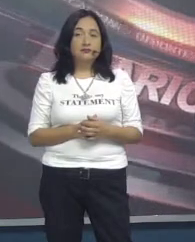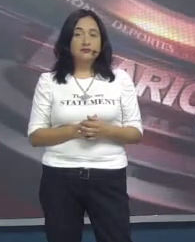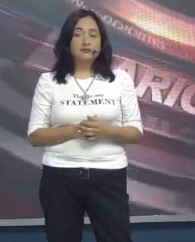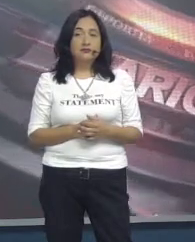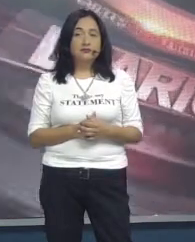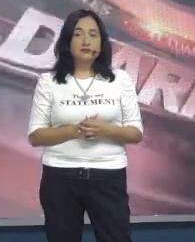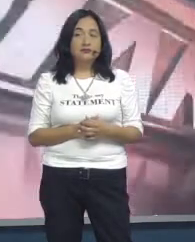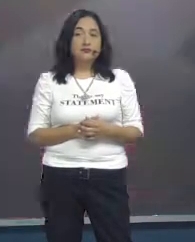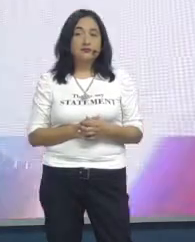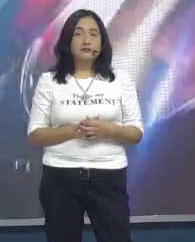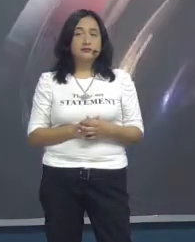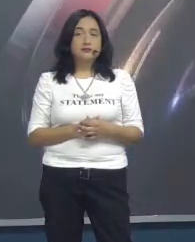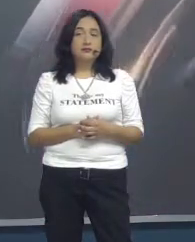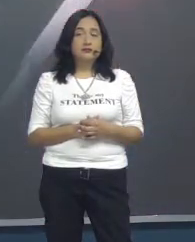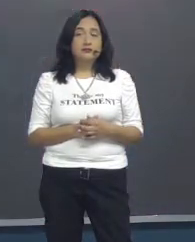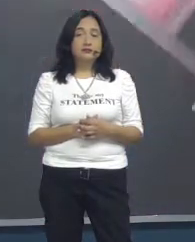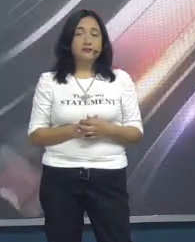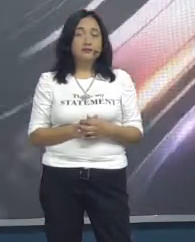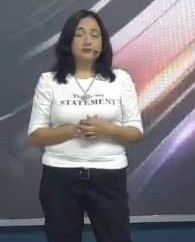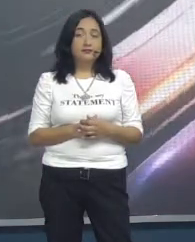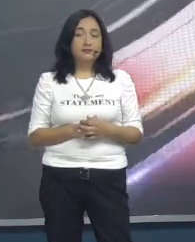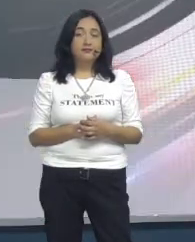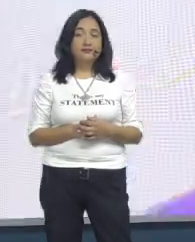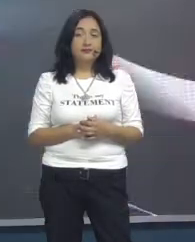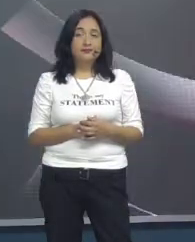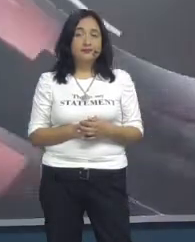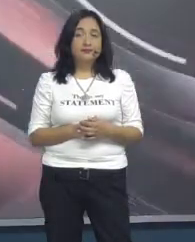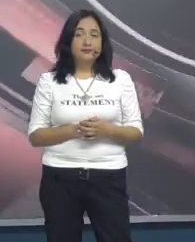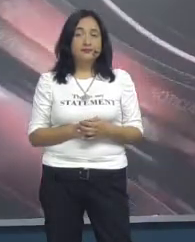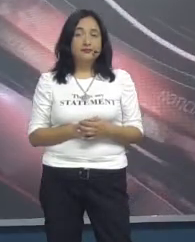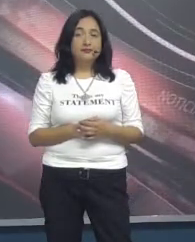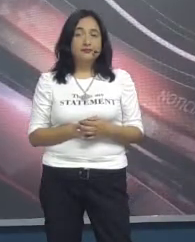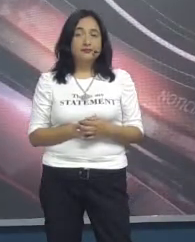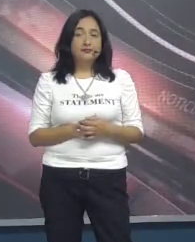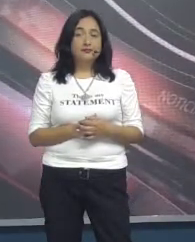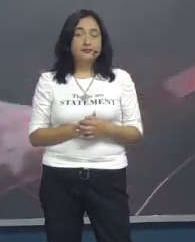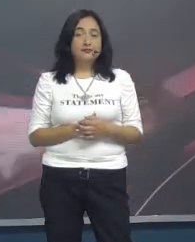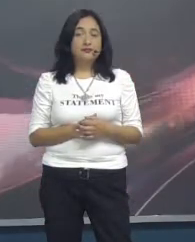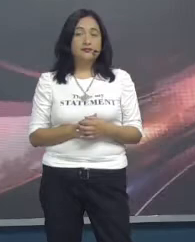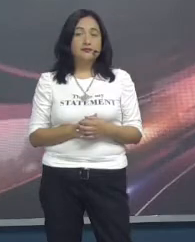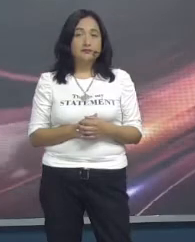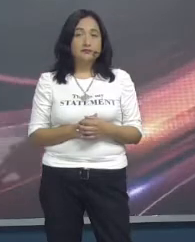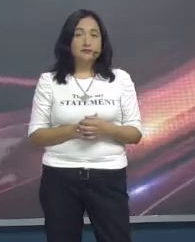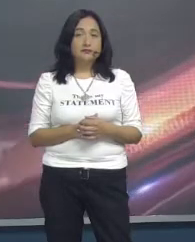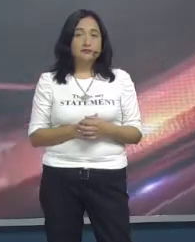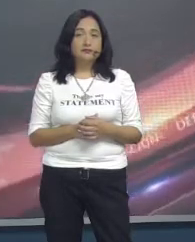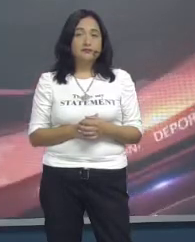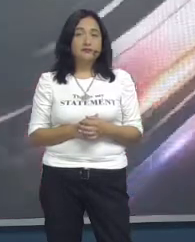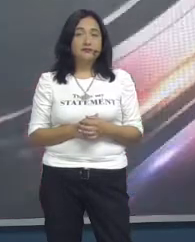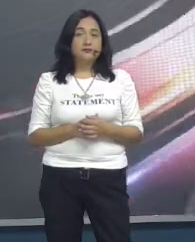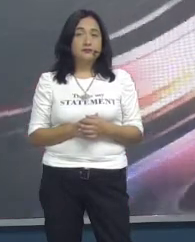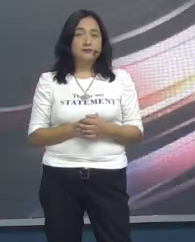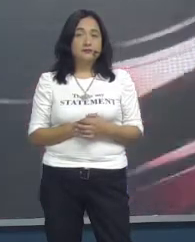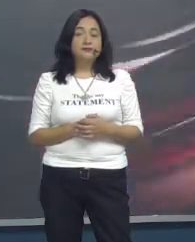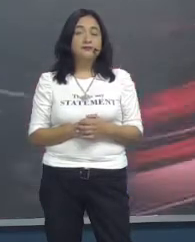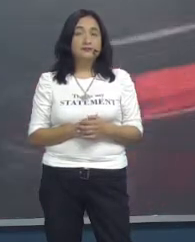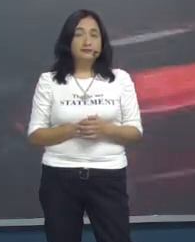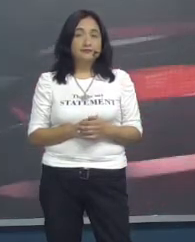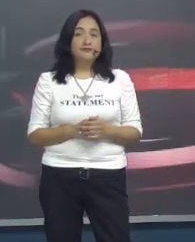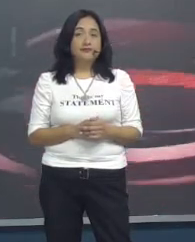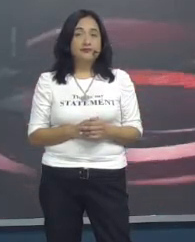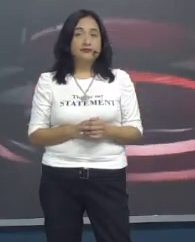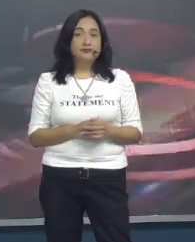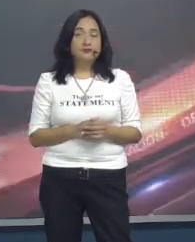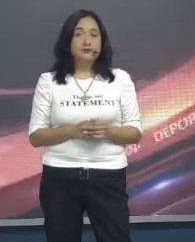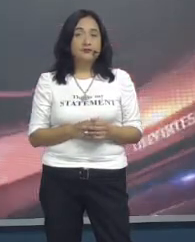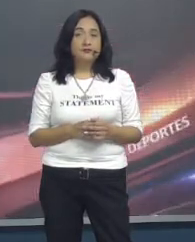es que sea con turno para que se distribuya a lo largo del día, porque acuérdense que ahora estamos trabajando doble turno, y por